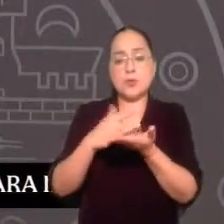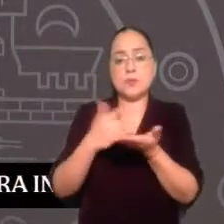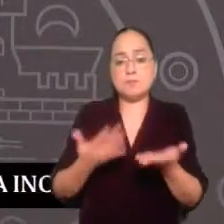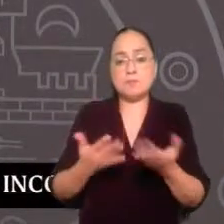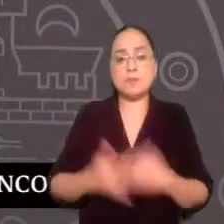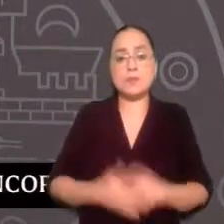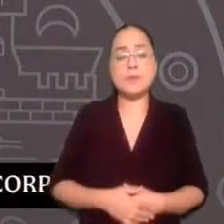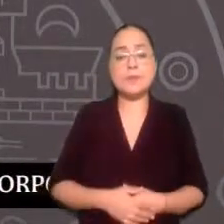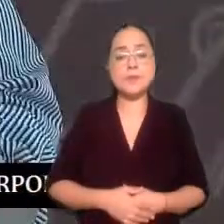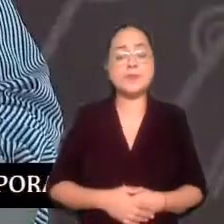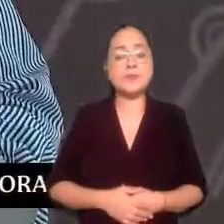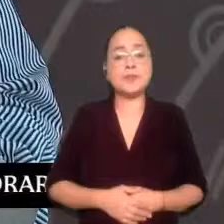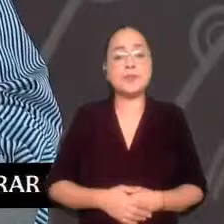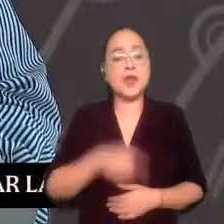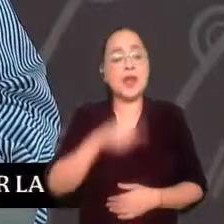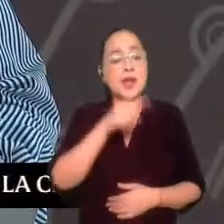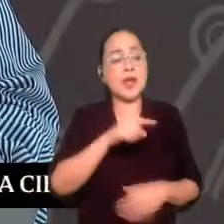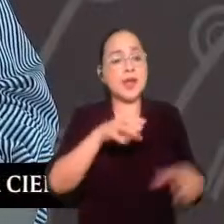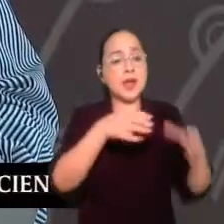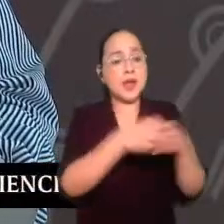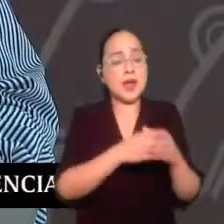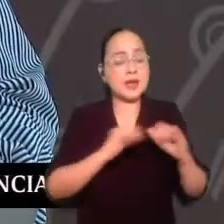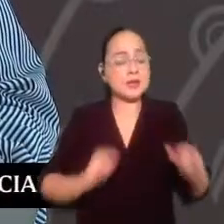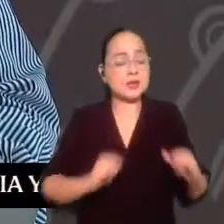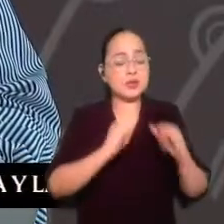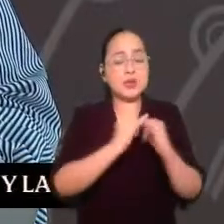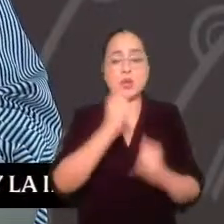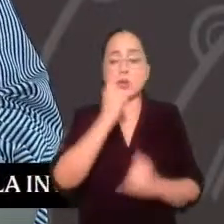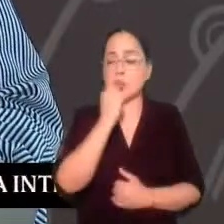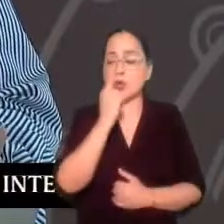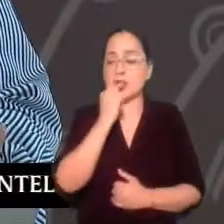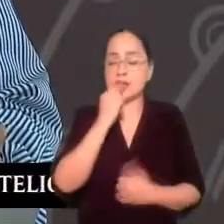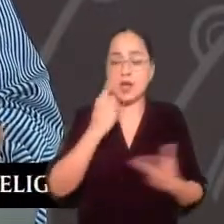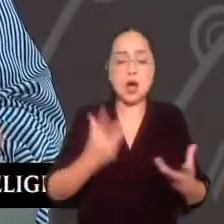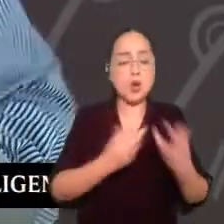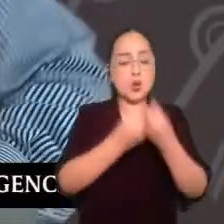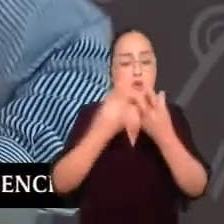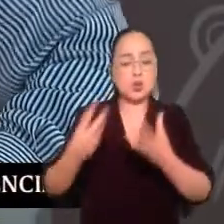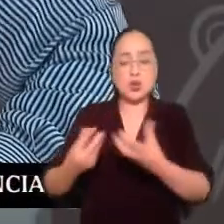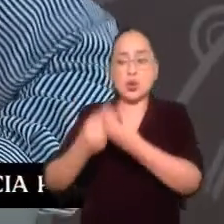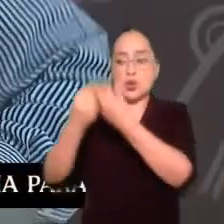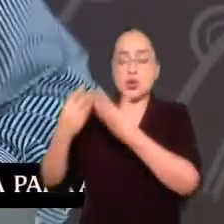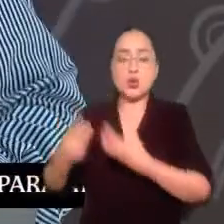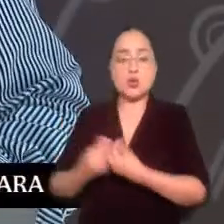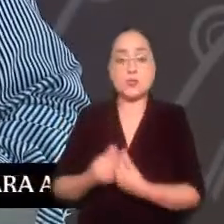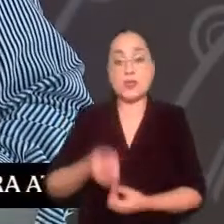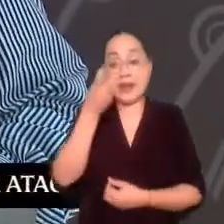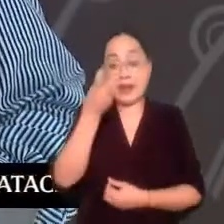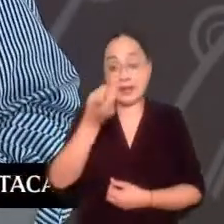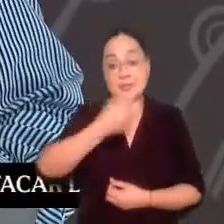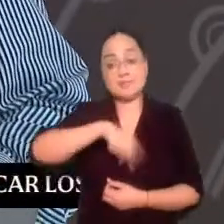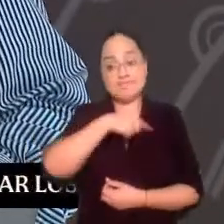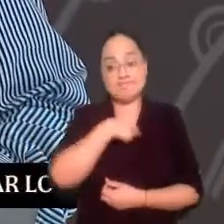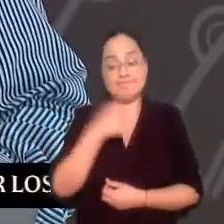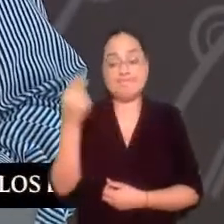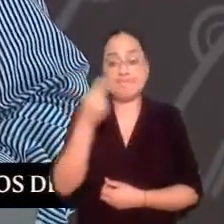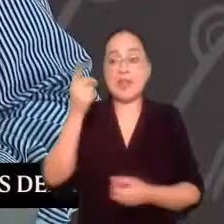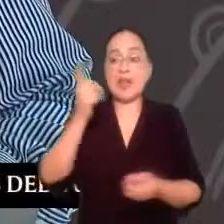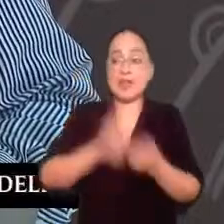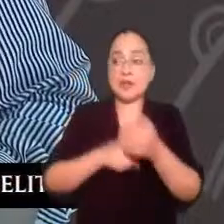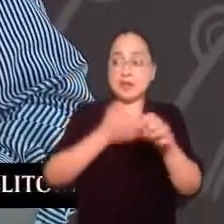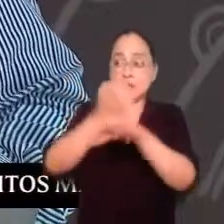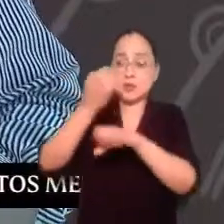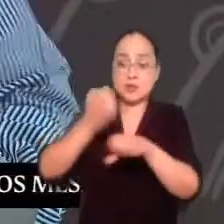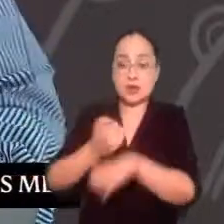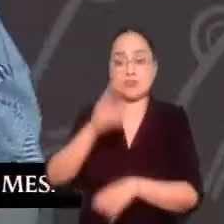instituciones del orden. Es decir, necesitamos. Este es un problema que tenemos en todos los estados. Al menos en los